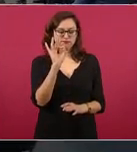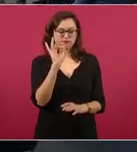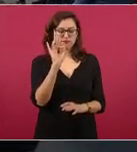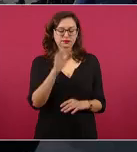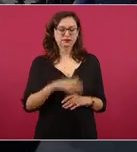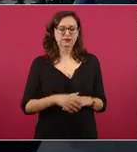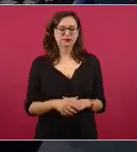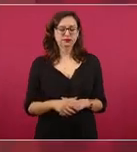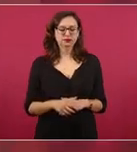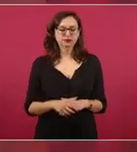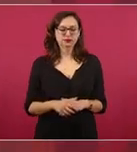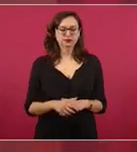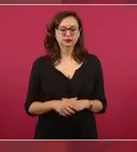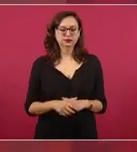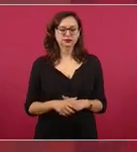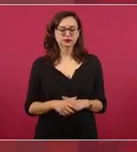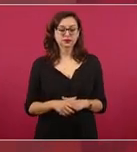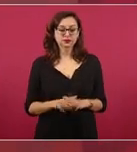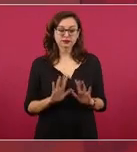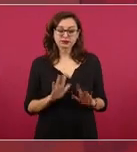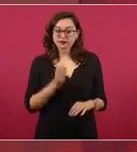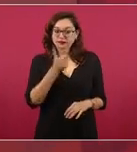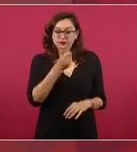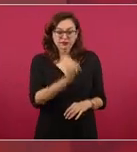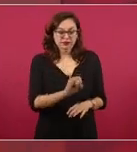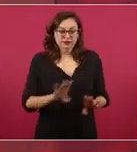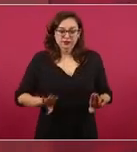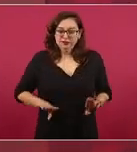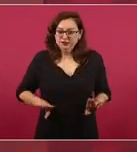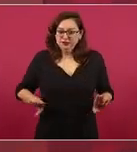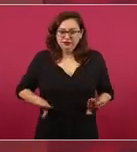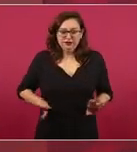porque esa es